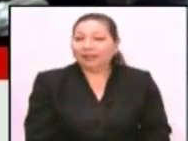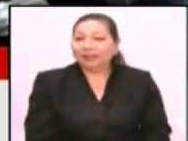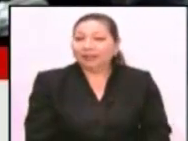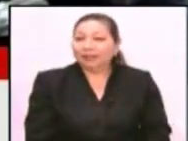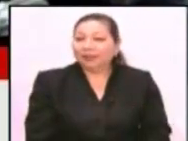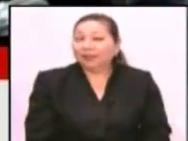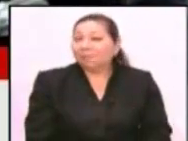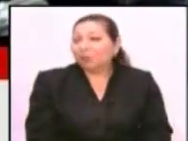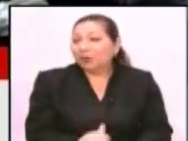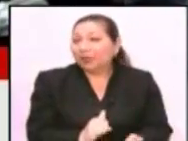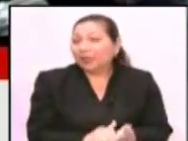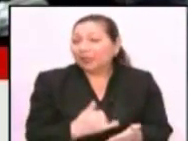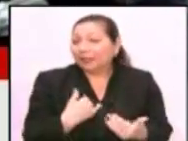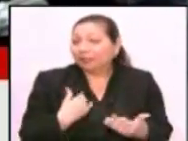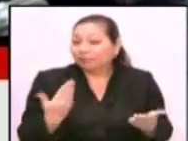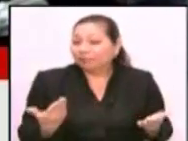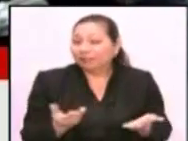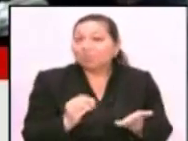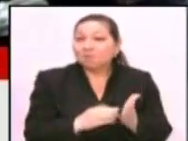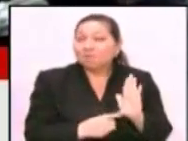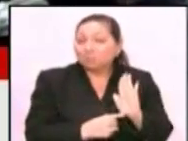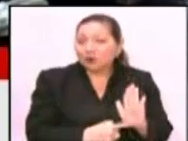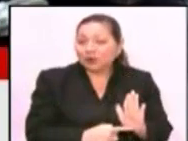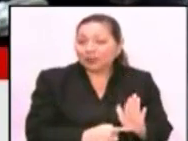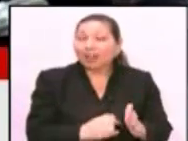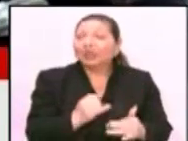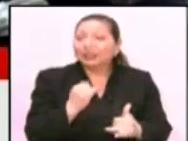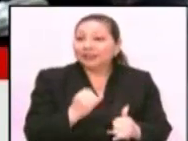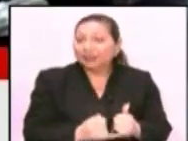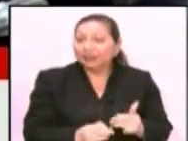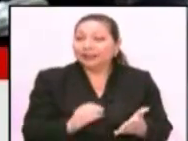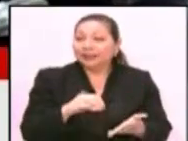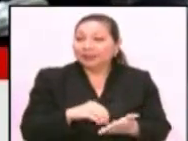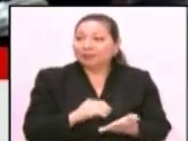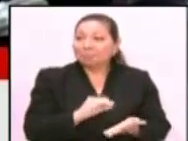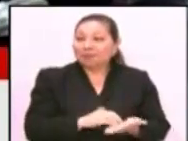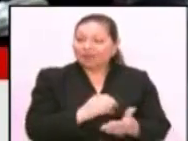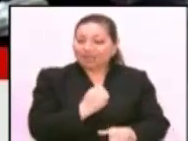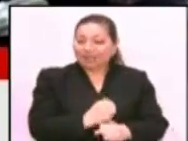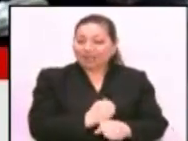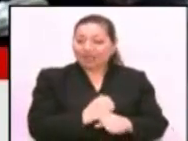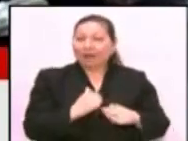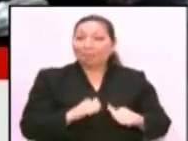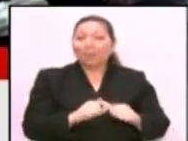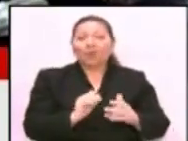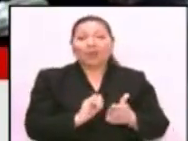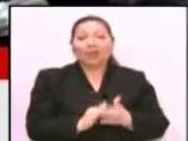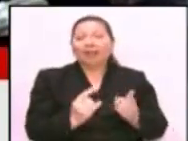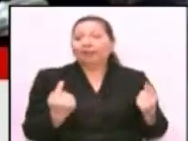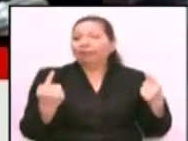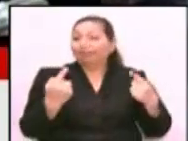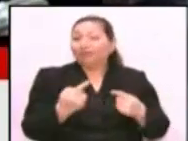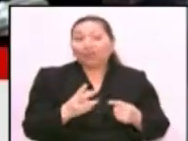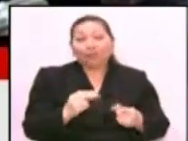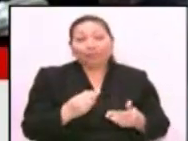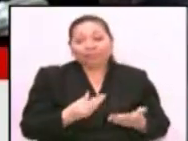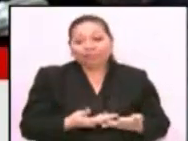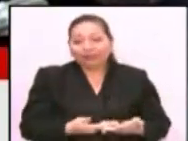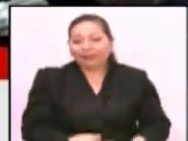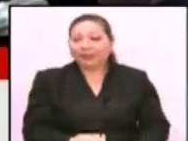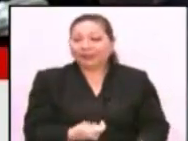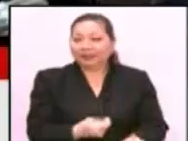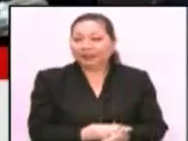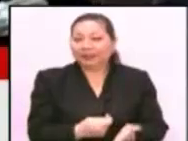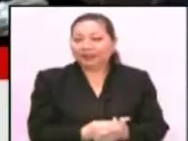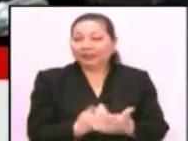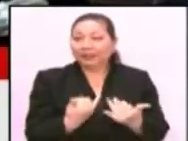refuerzo porque tienen un incentivo a mostrar que al final sí se generaron unos empleos y se mantuvieron, porque de lo contrario no se les va a